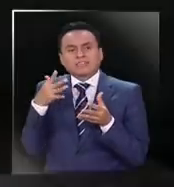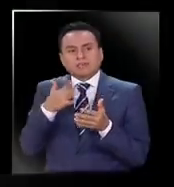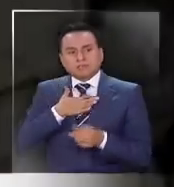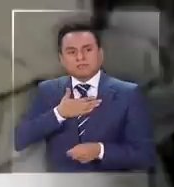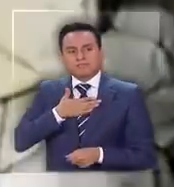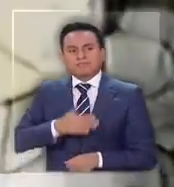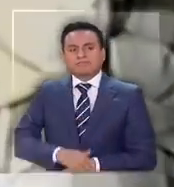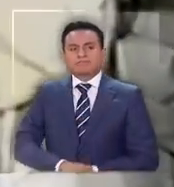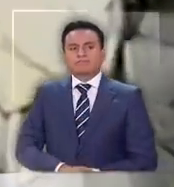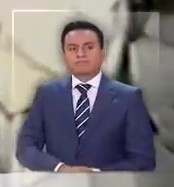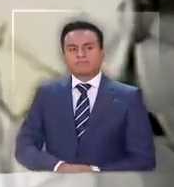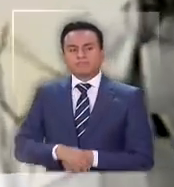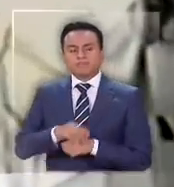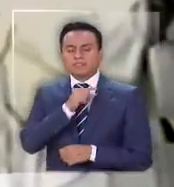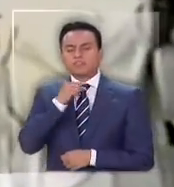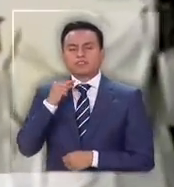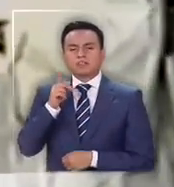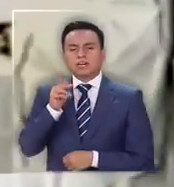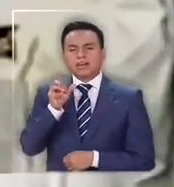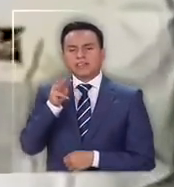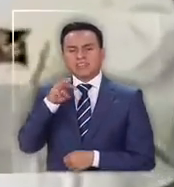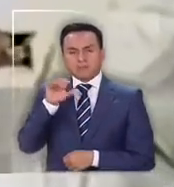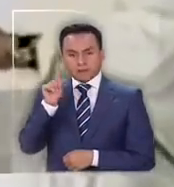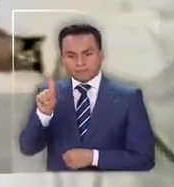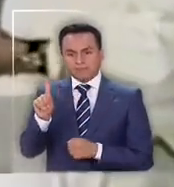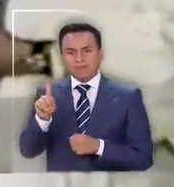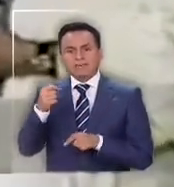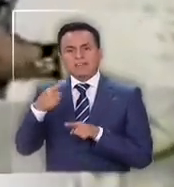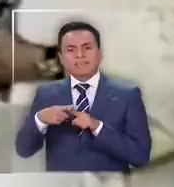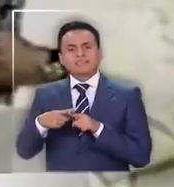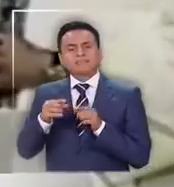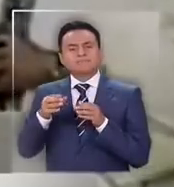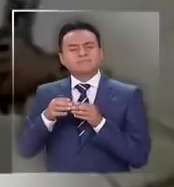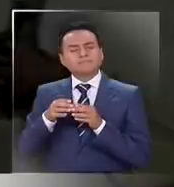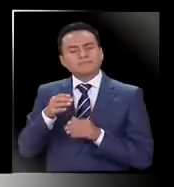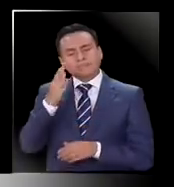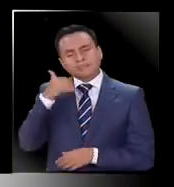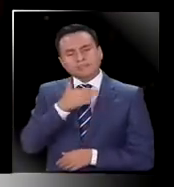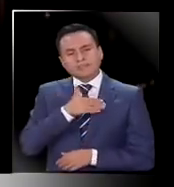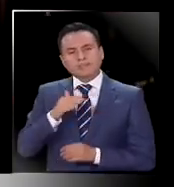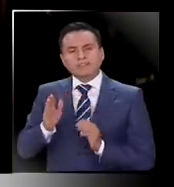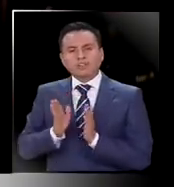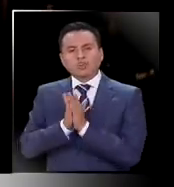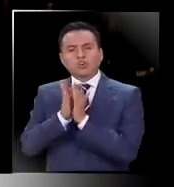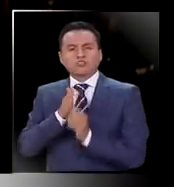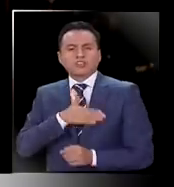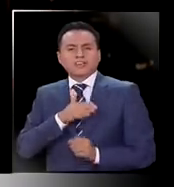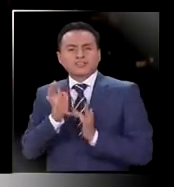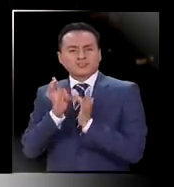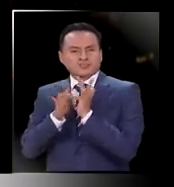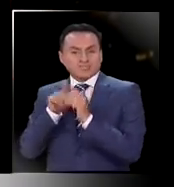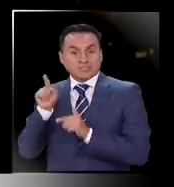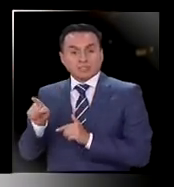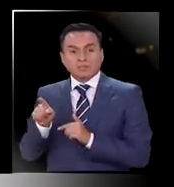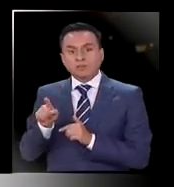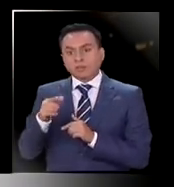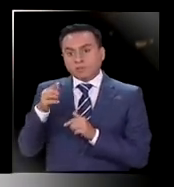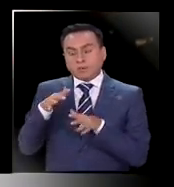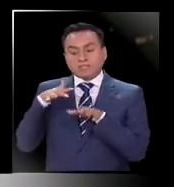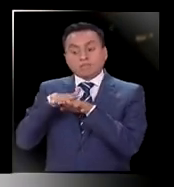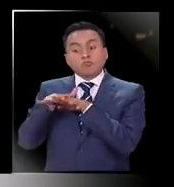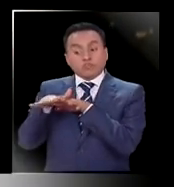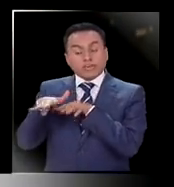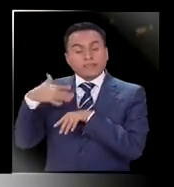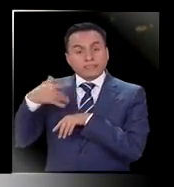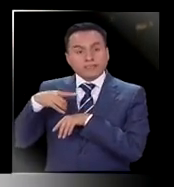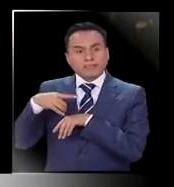a mí. El sacerdote Fernando Caradima es el expárroco de la Iglesia del Sagrado Corazón de Jesús, una de las más